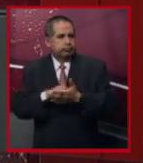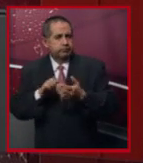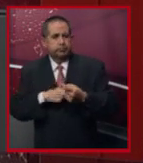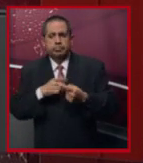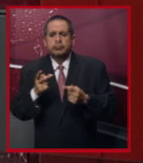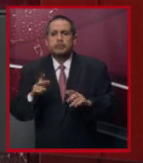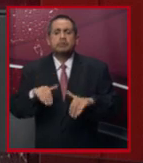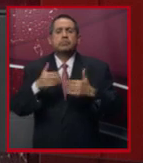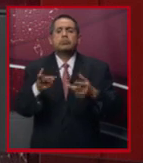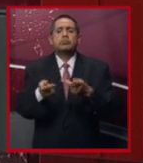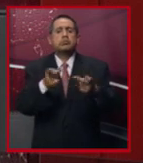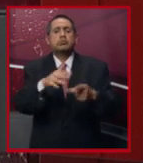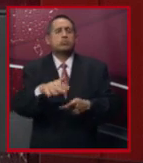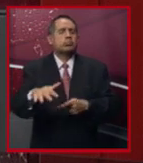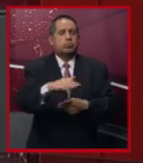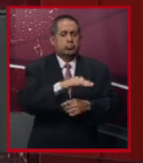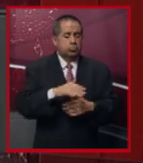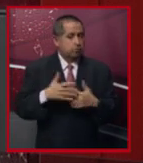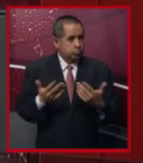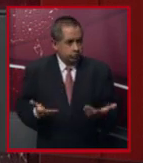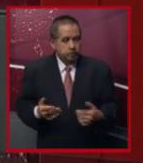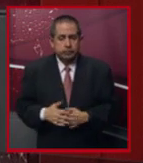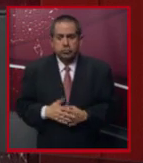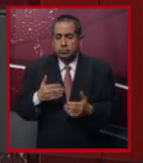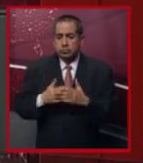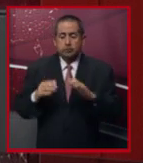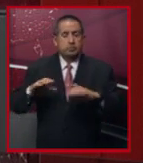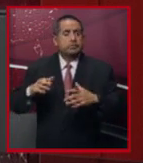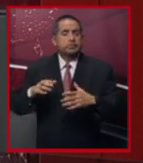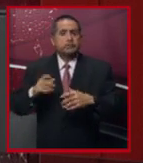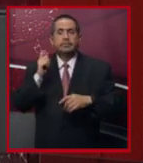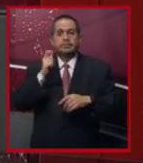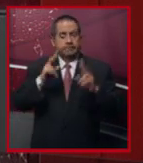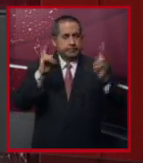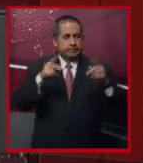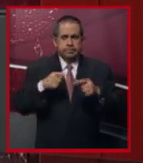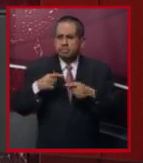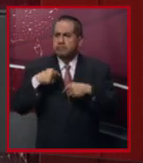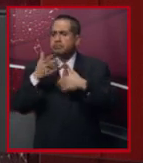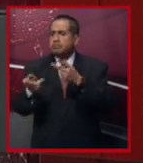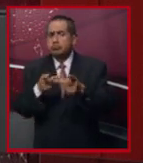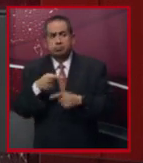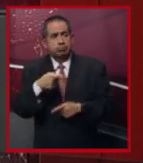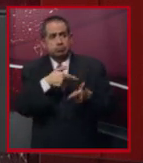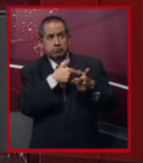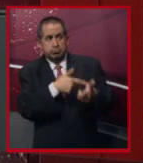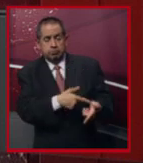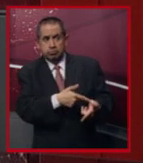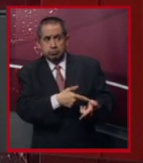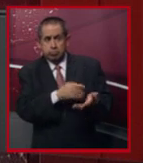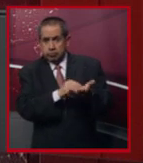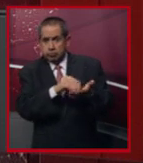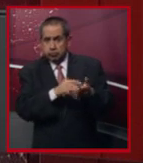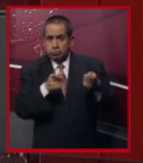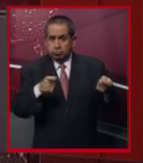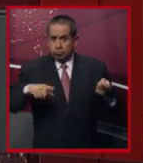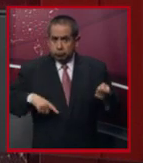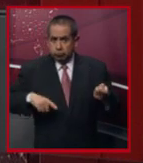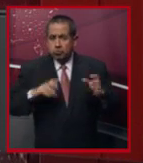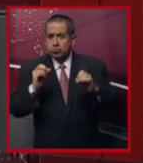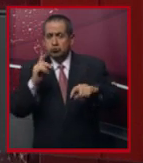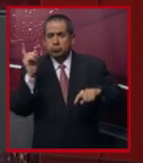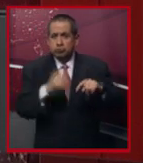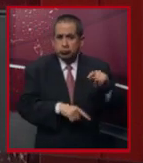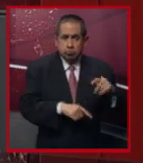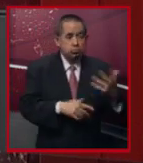consulta popular. Ahora esto que se discutió en San Lázaro, la revocación de mandato, y hay otros más que se han legislado, que se han